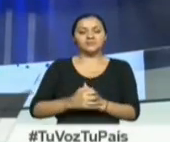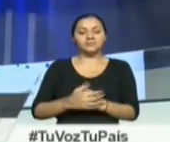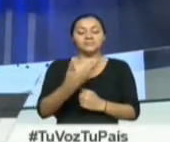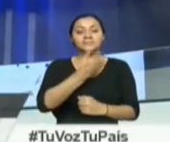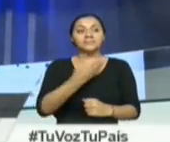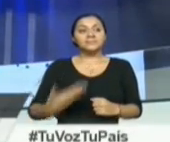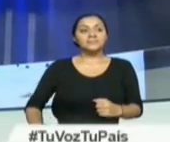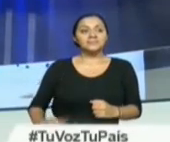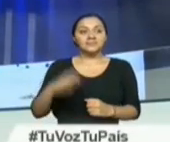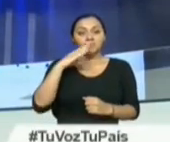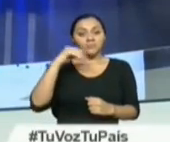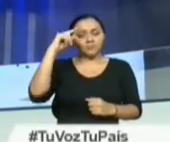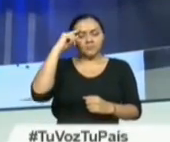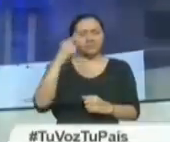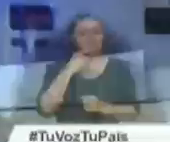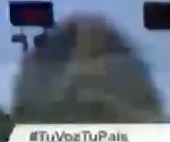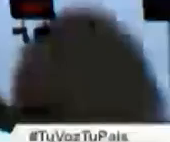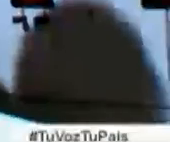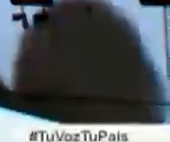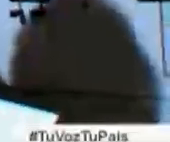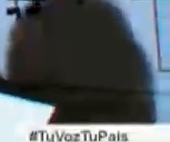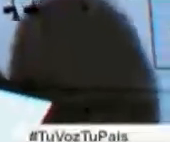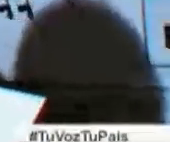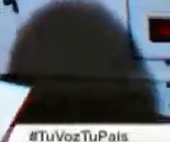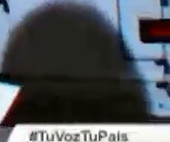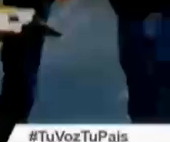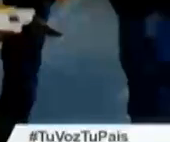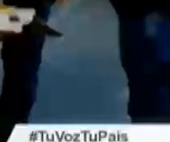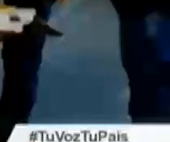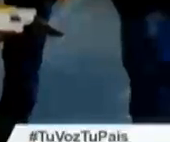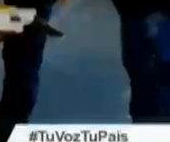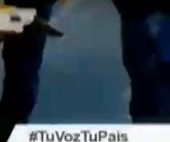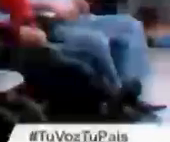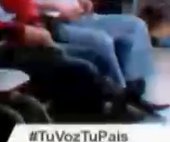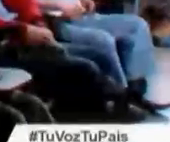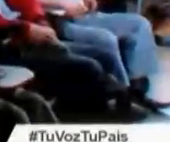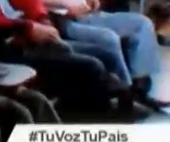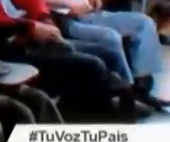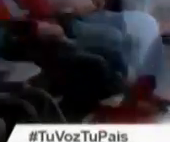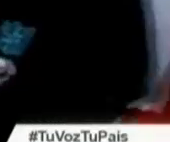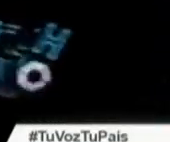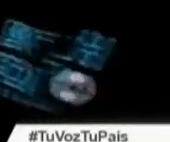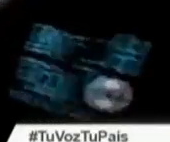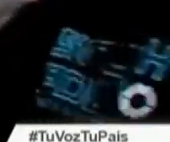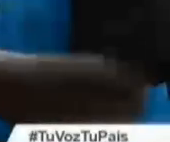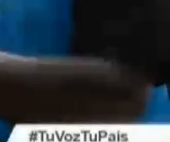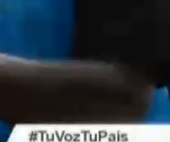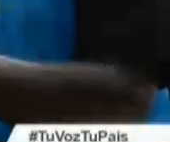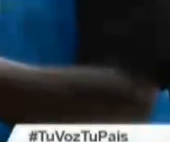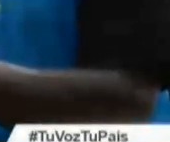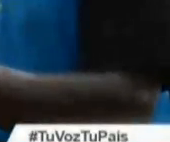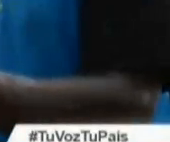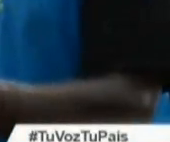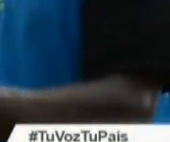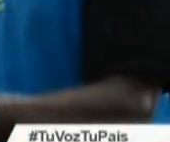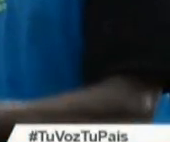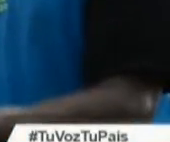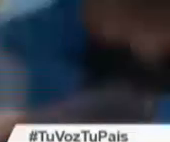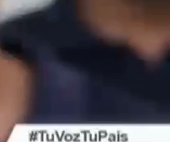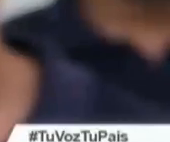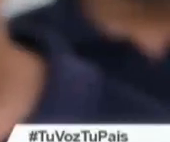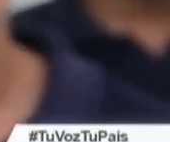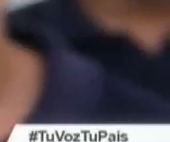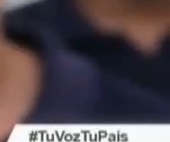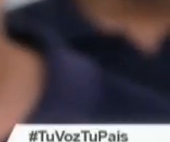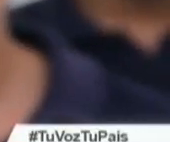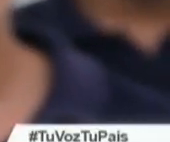presidente Rafael Correa destacó la reducción del desempleo que se registró en el último informe del Instituto Nacional de Estadística y Censos,